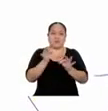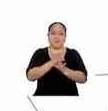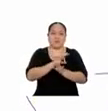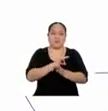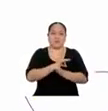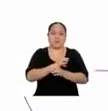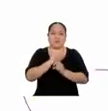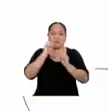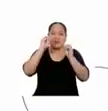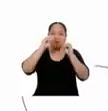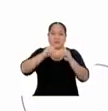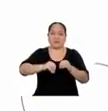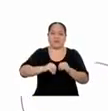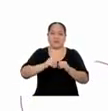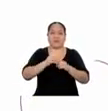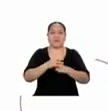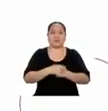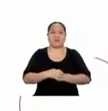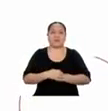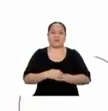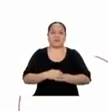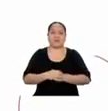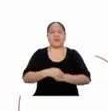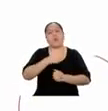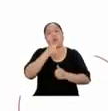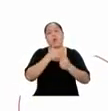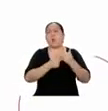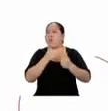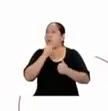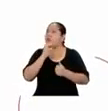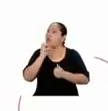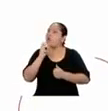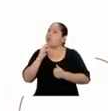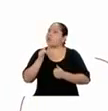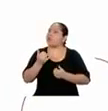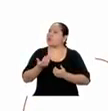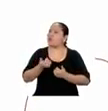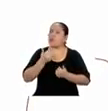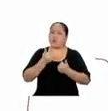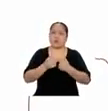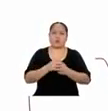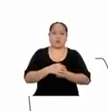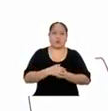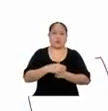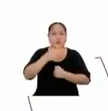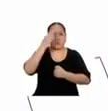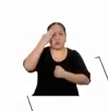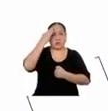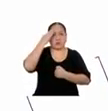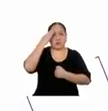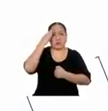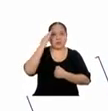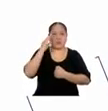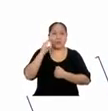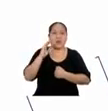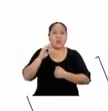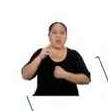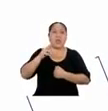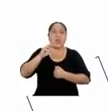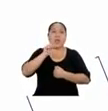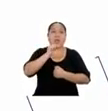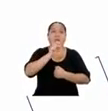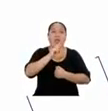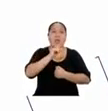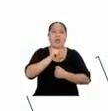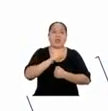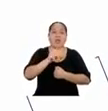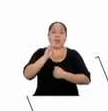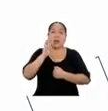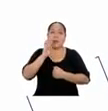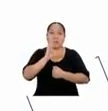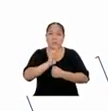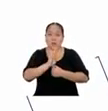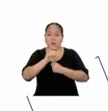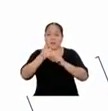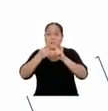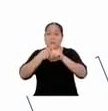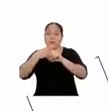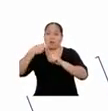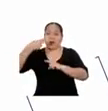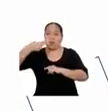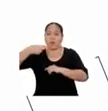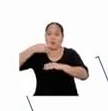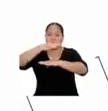efectuamos la operación. ¿Cuál sería la operación? Sabemos que el área del triángulo es igual a la base por la altura entre